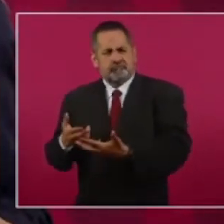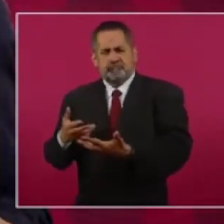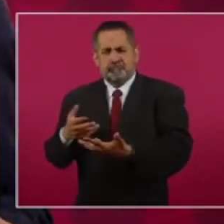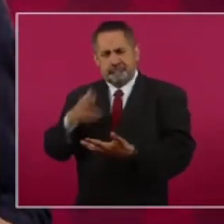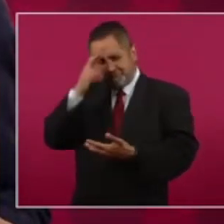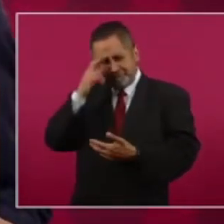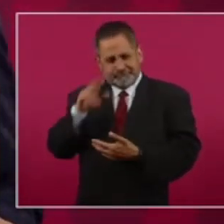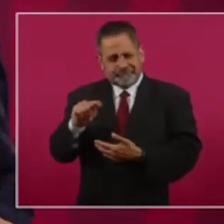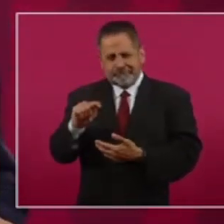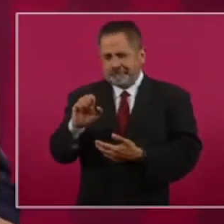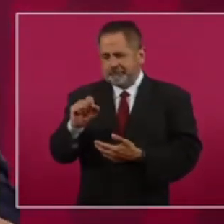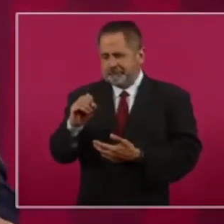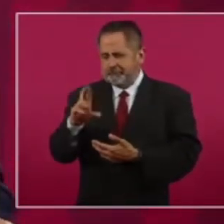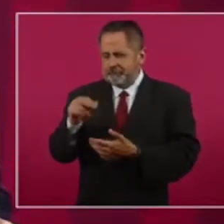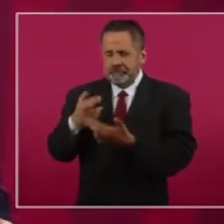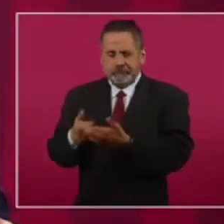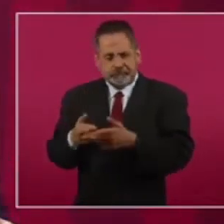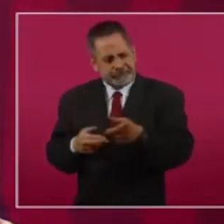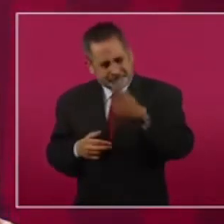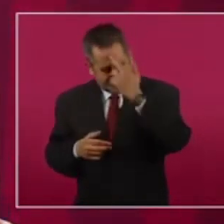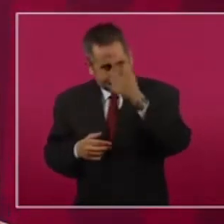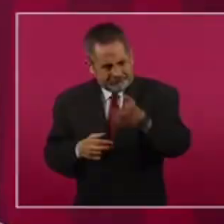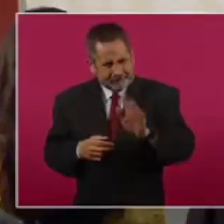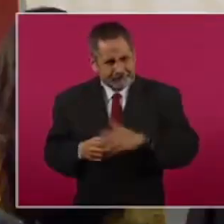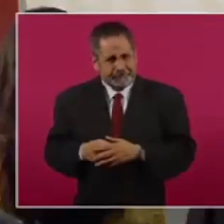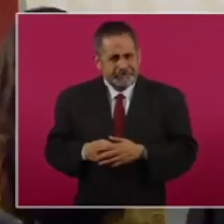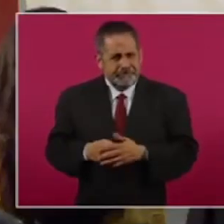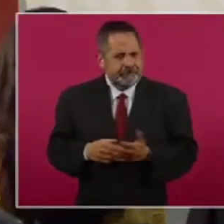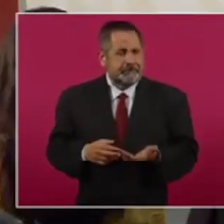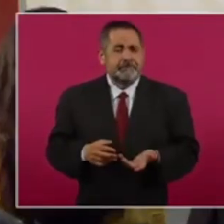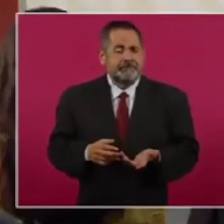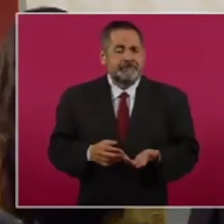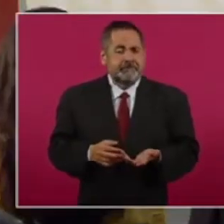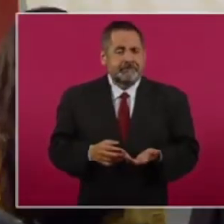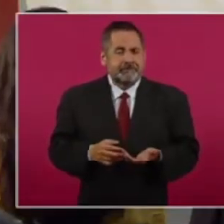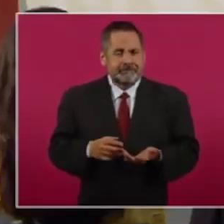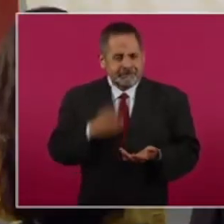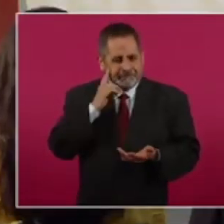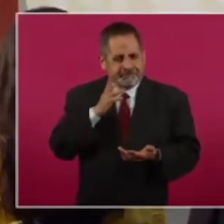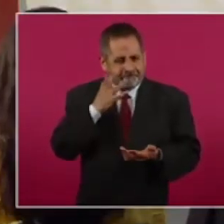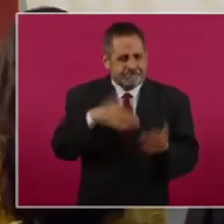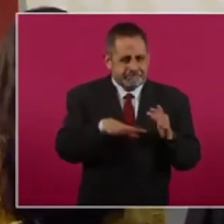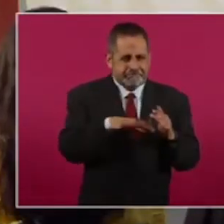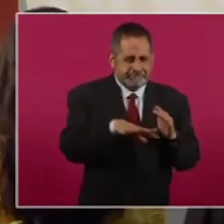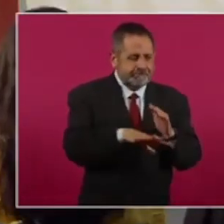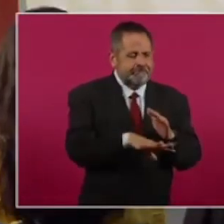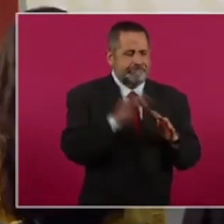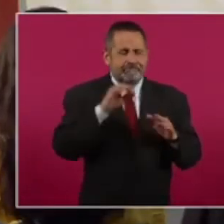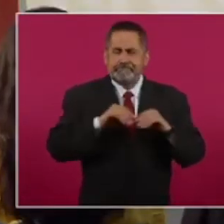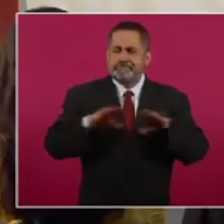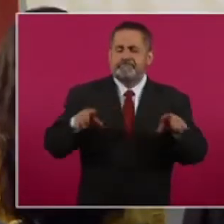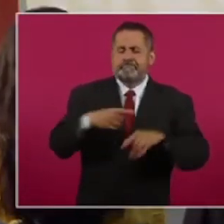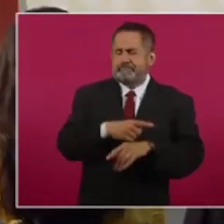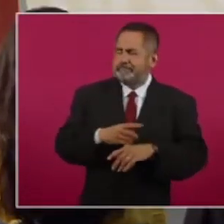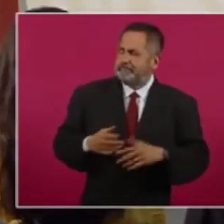¿Se acuerdan de eso? De repente habría hasta que rescatar esos